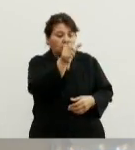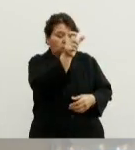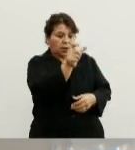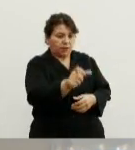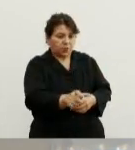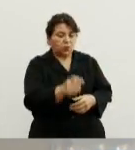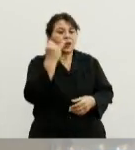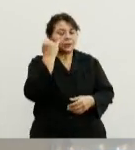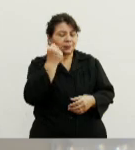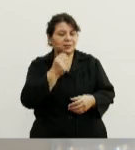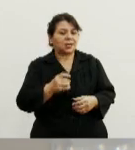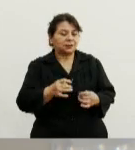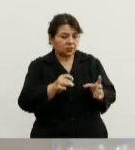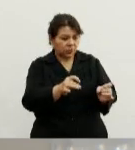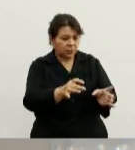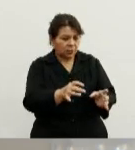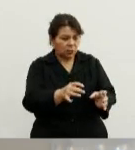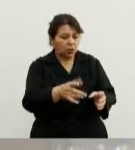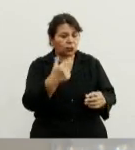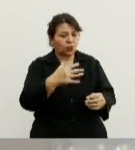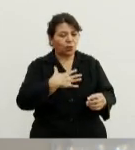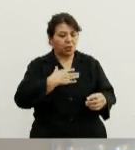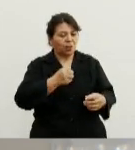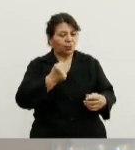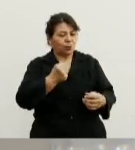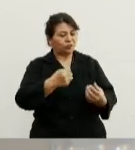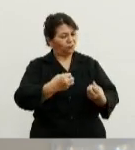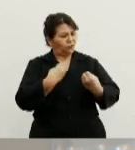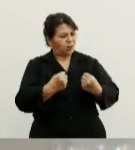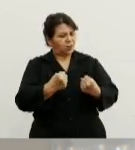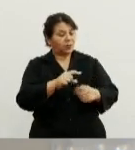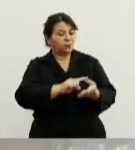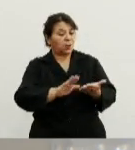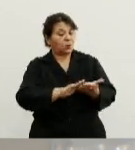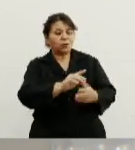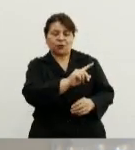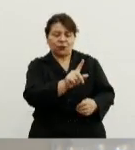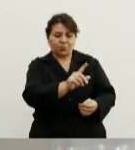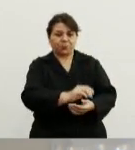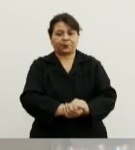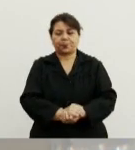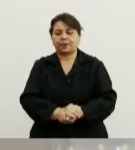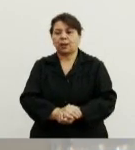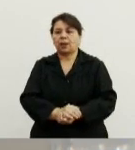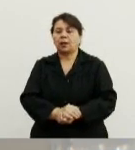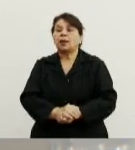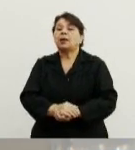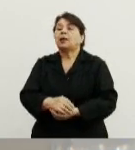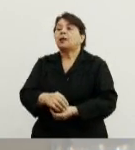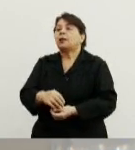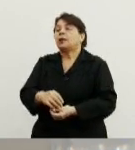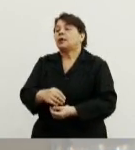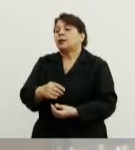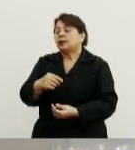tiene una inmunidad de manera permanente así es que probablemente pueda volver a contagiarse bien celia y yáñez